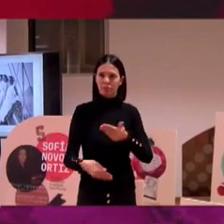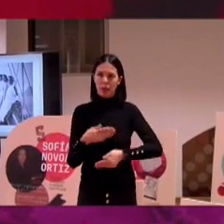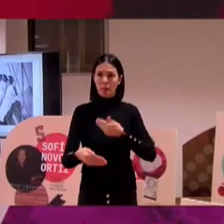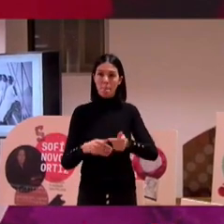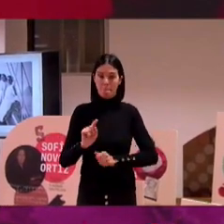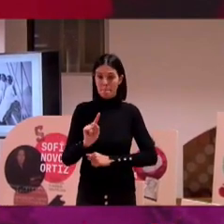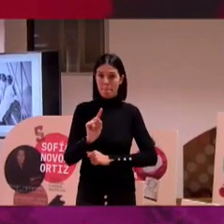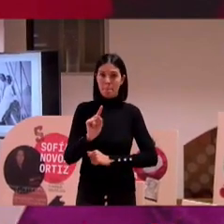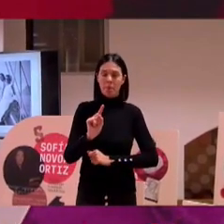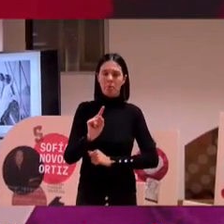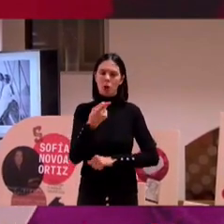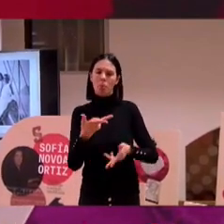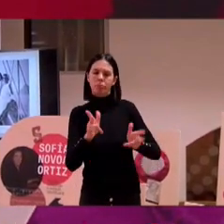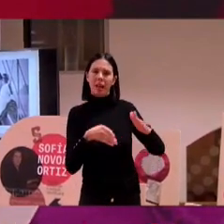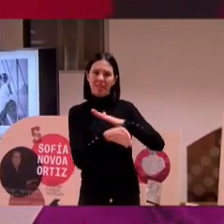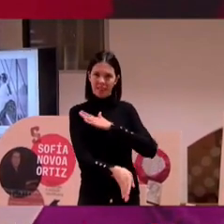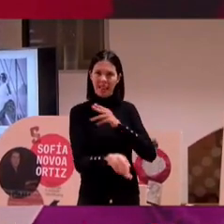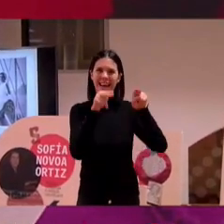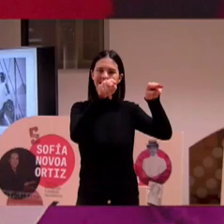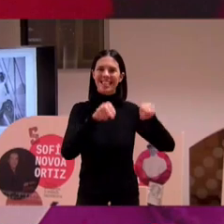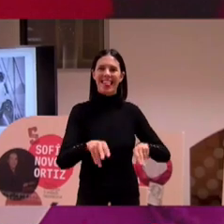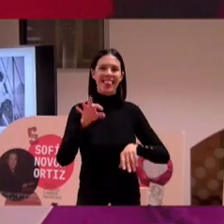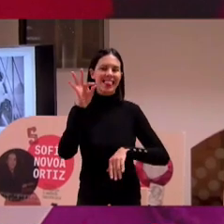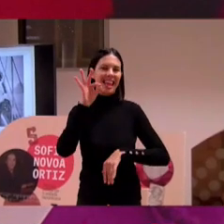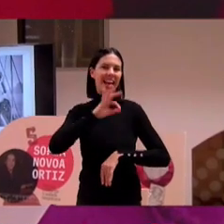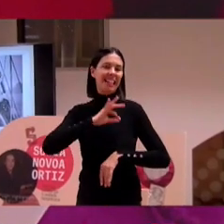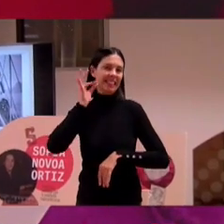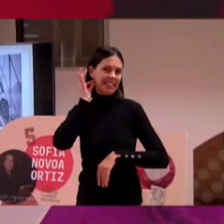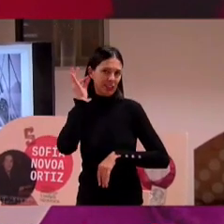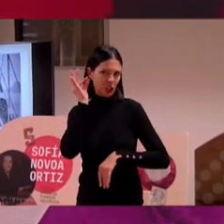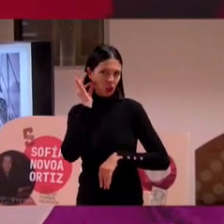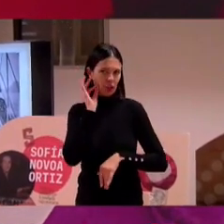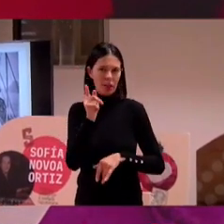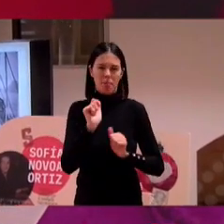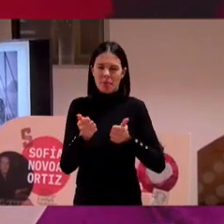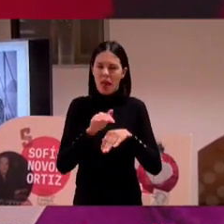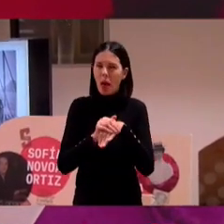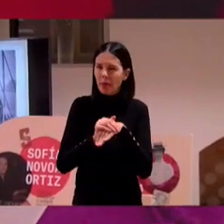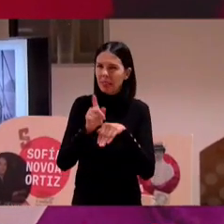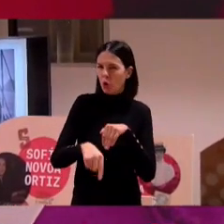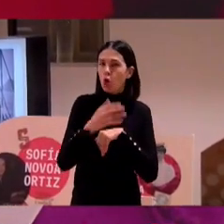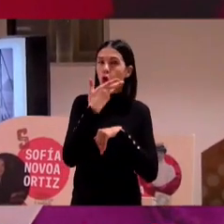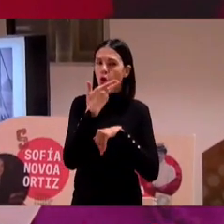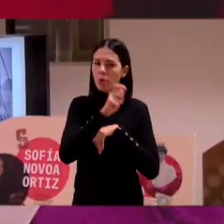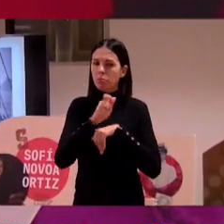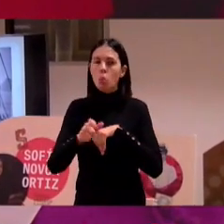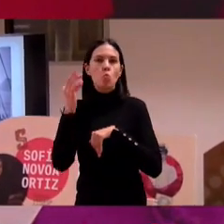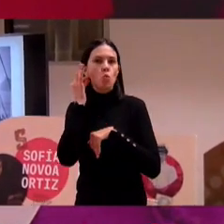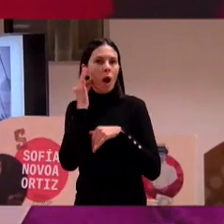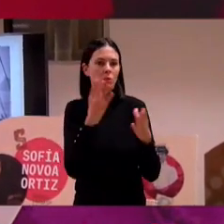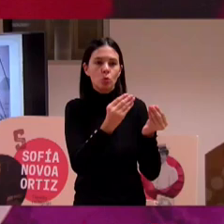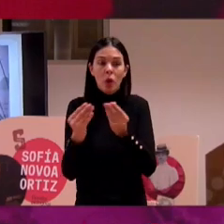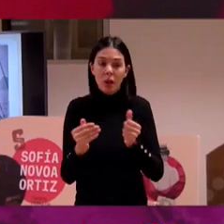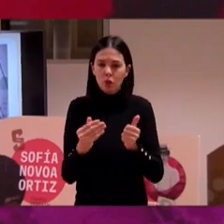lugar, permítelle acceder á residencia de señoritas, onde traba amizade con María de Maeztu e coñece a outras mulleres que, do mesmo xeito que